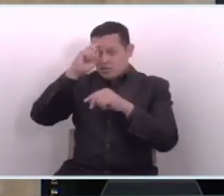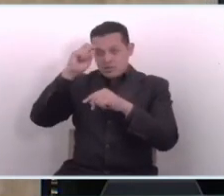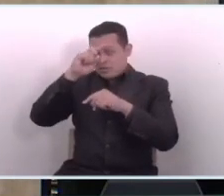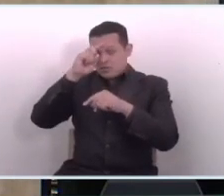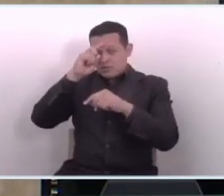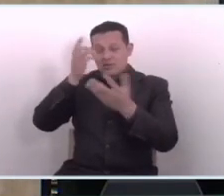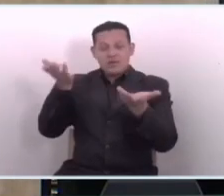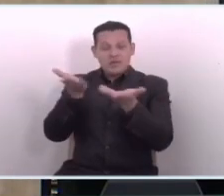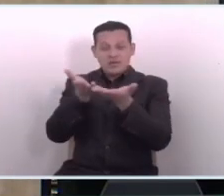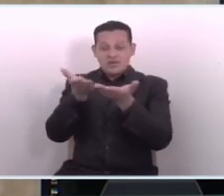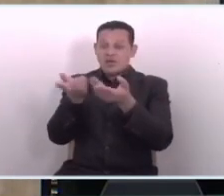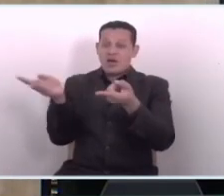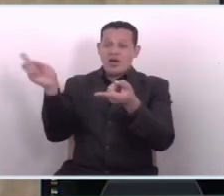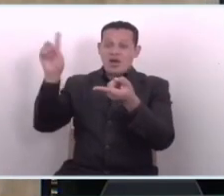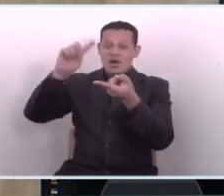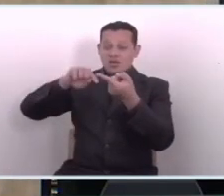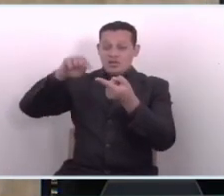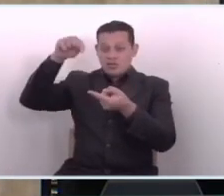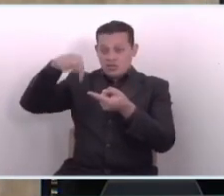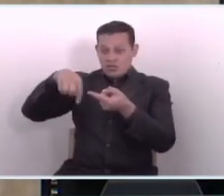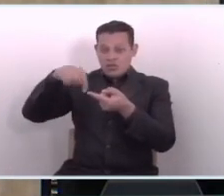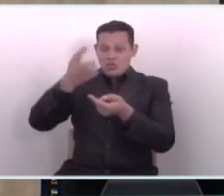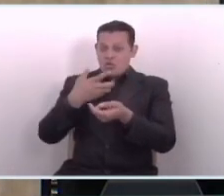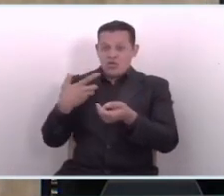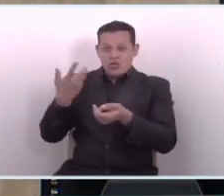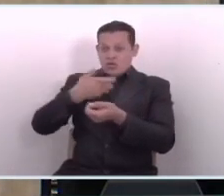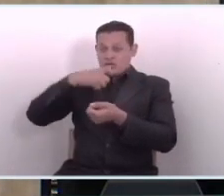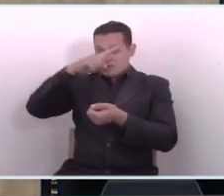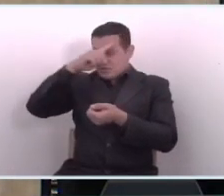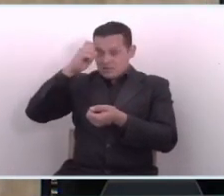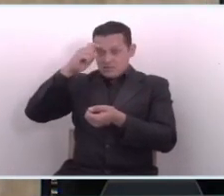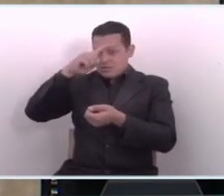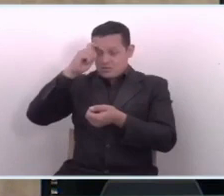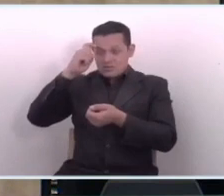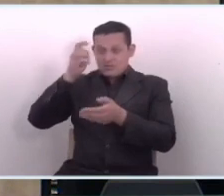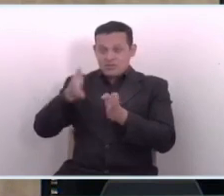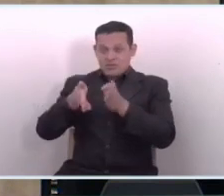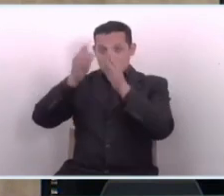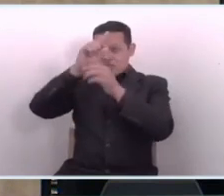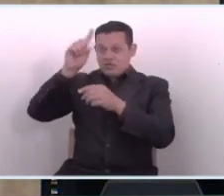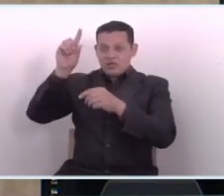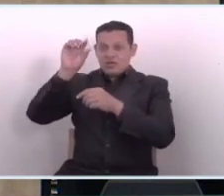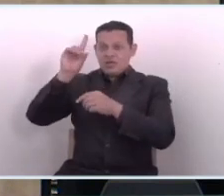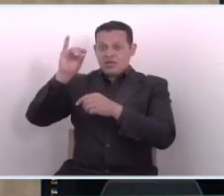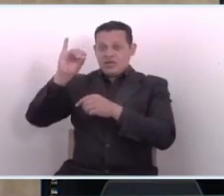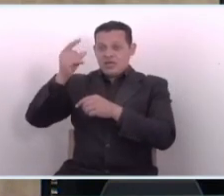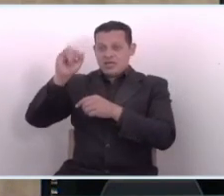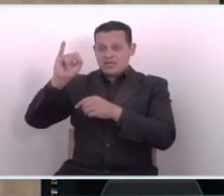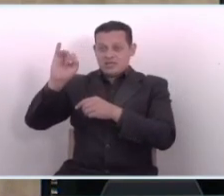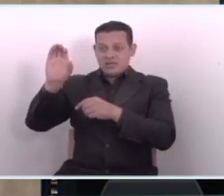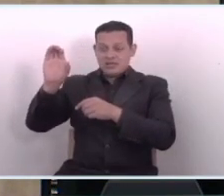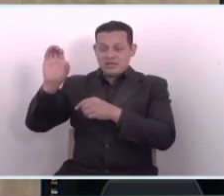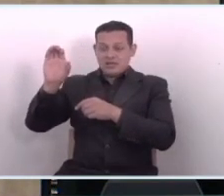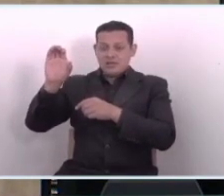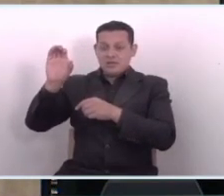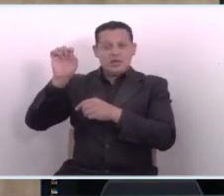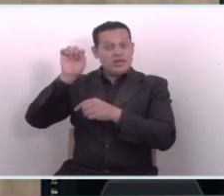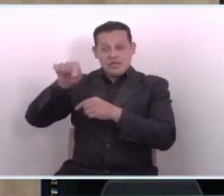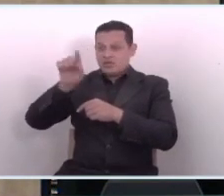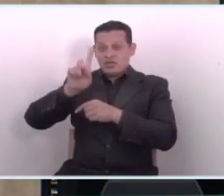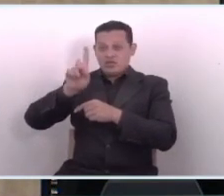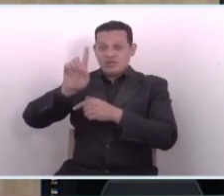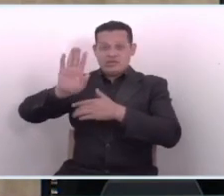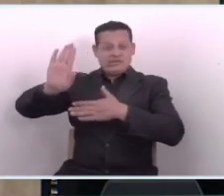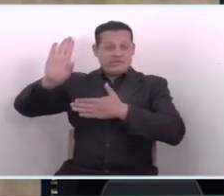hecho hasta el momento por todos los trabajadores y trabajadoras de la Dirección General de Estadísticas y Censos. Esto no es